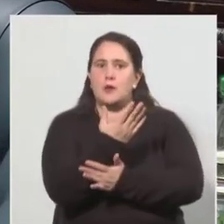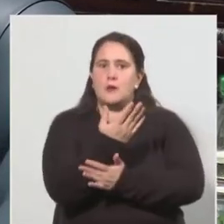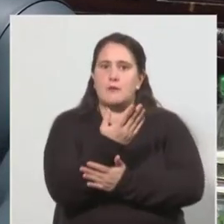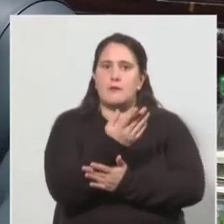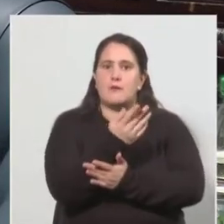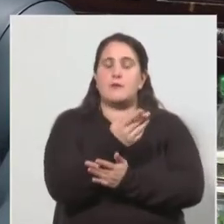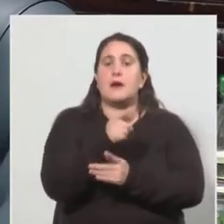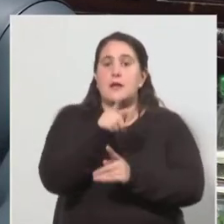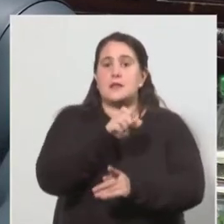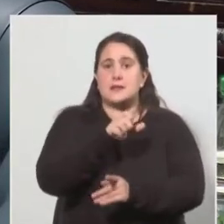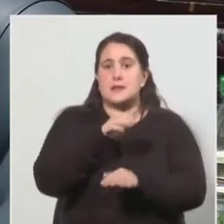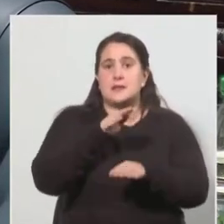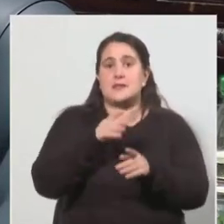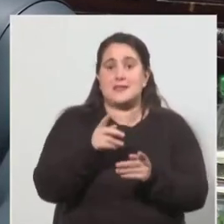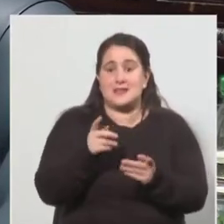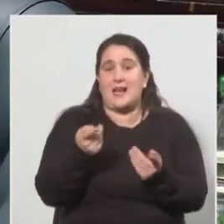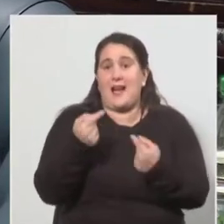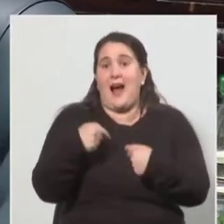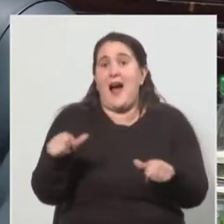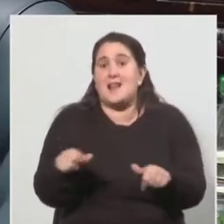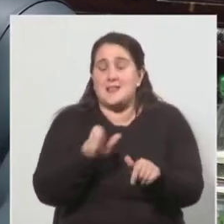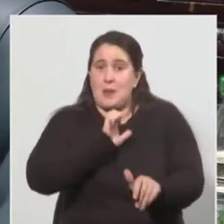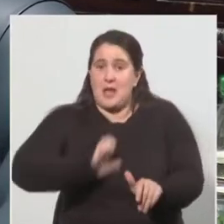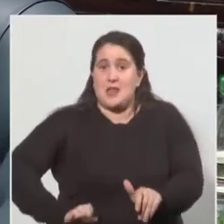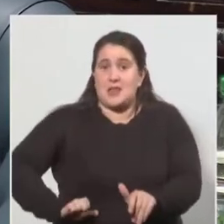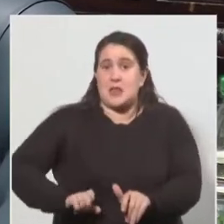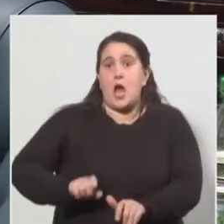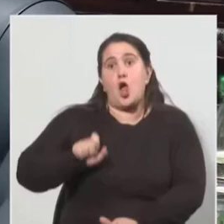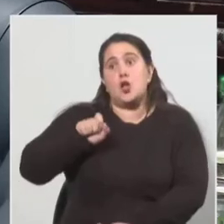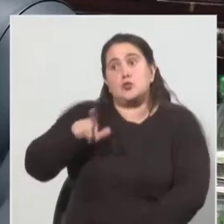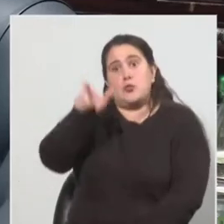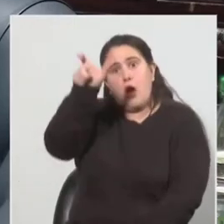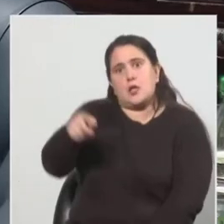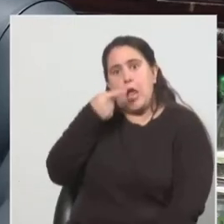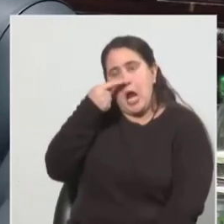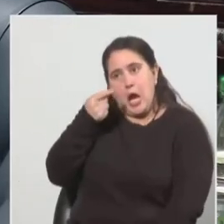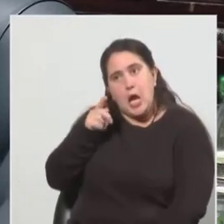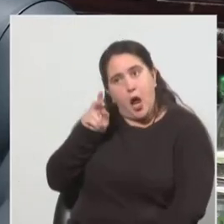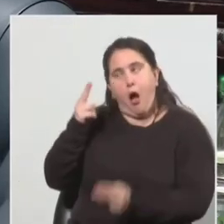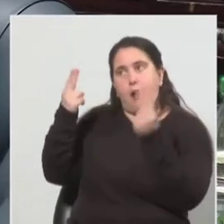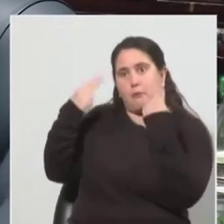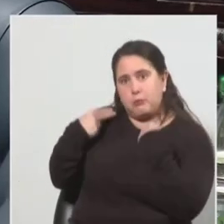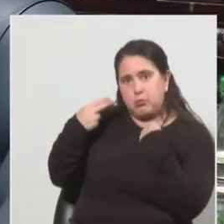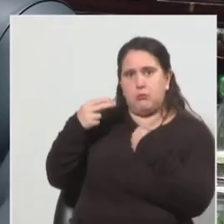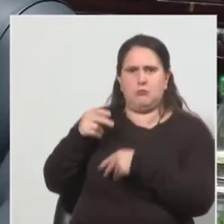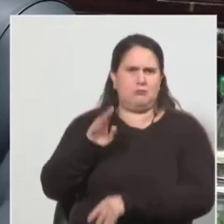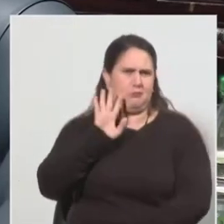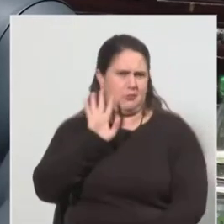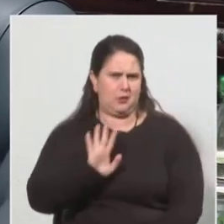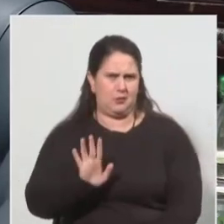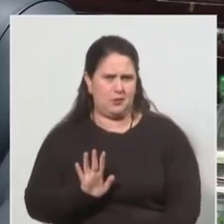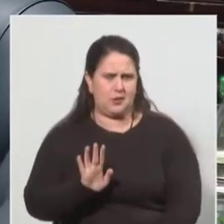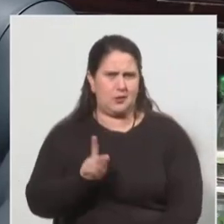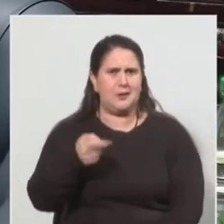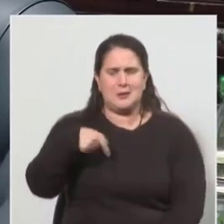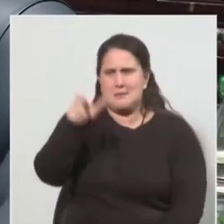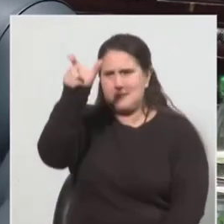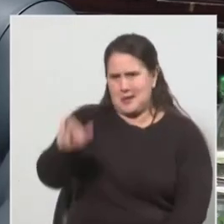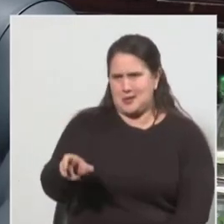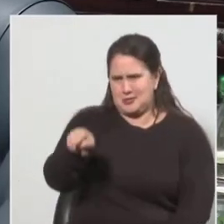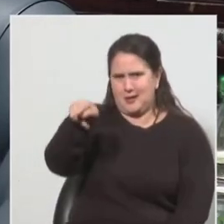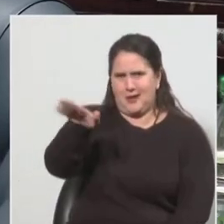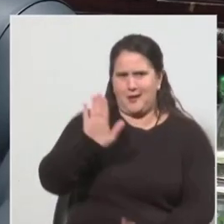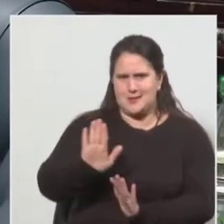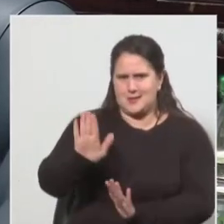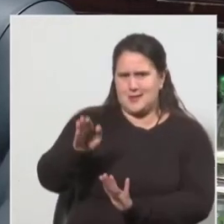al Estado funcional a los intereses de un particular, ni hablar si se trata de un individuo